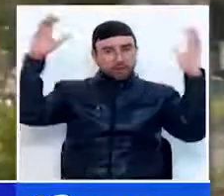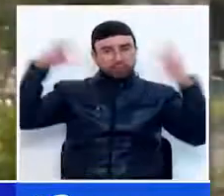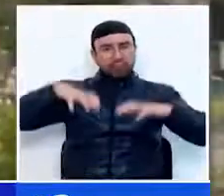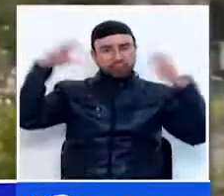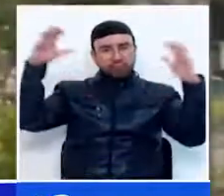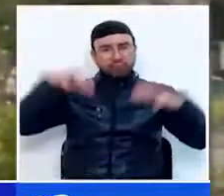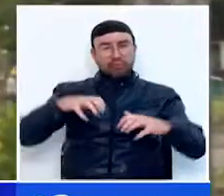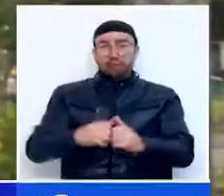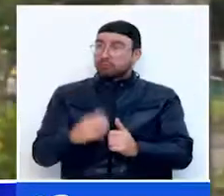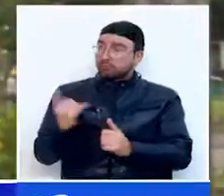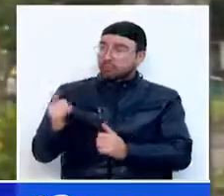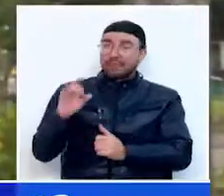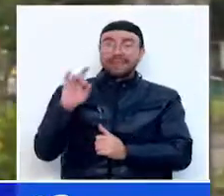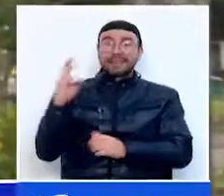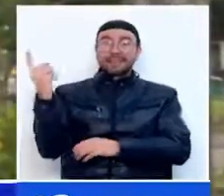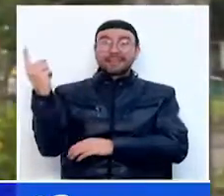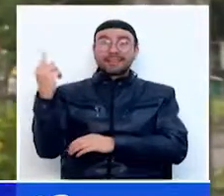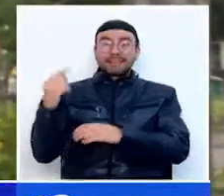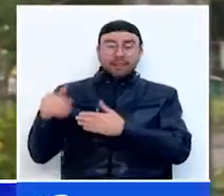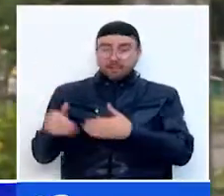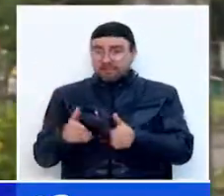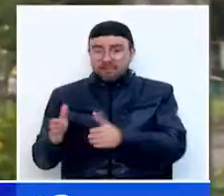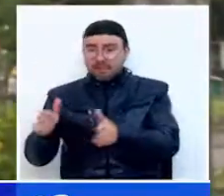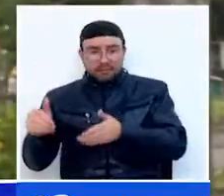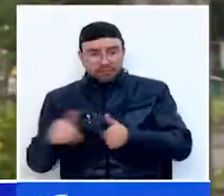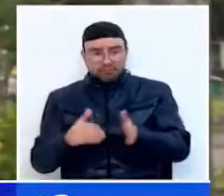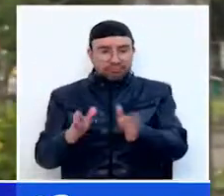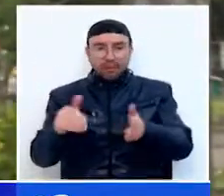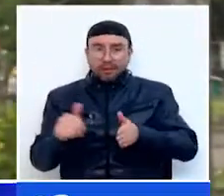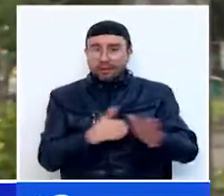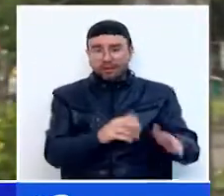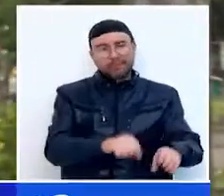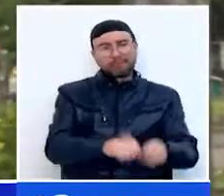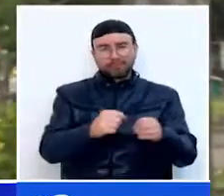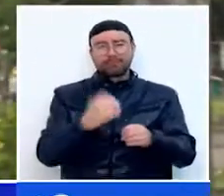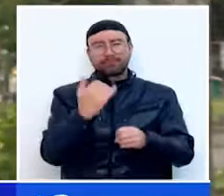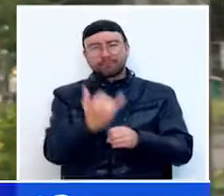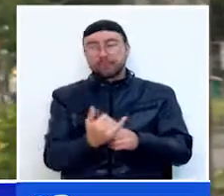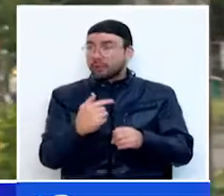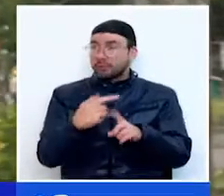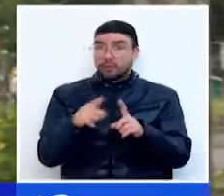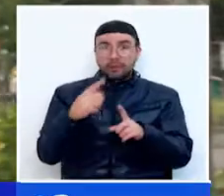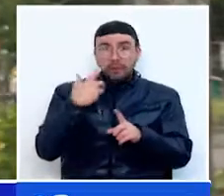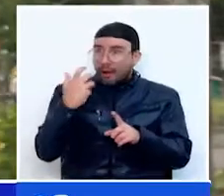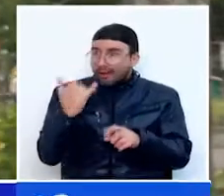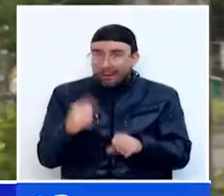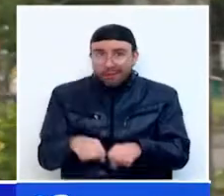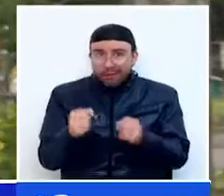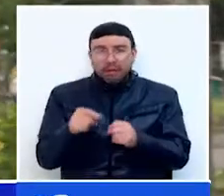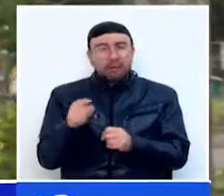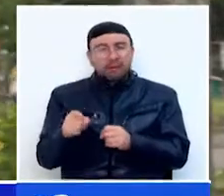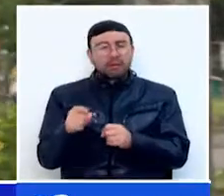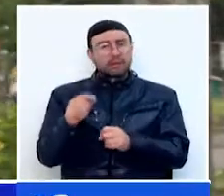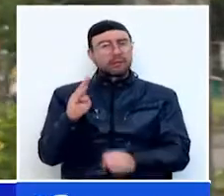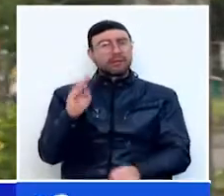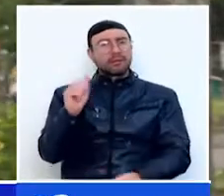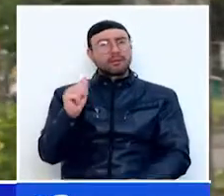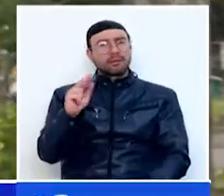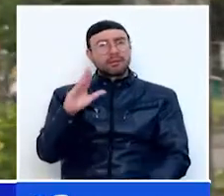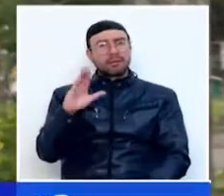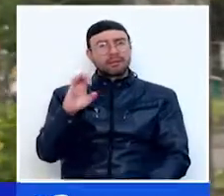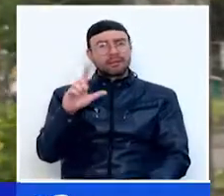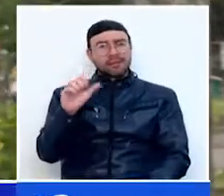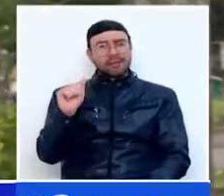Registraron 15 vías afectadas durante esta emergencia, pero la vía más afectada fue la vía Barcinal. Es una vía también que